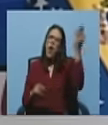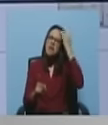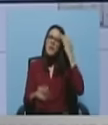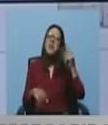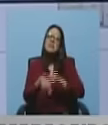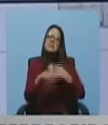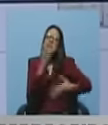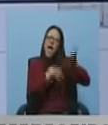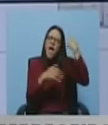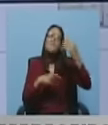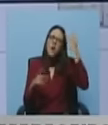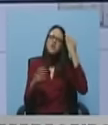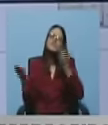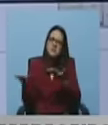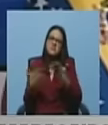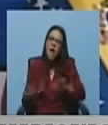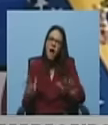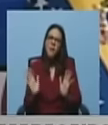hace tiempo.